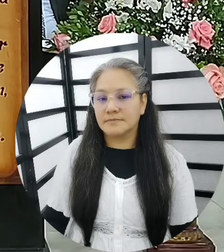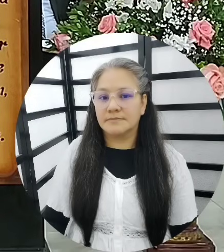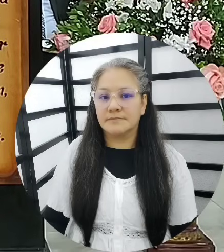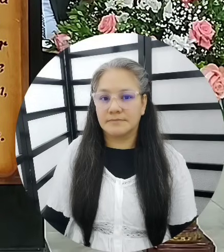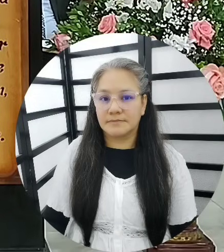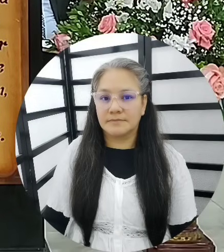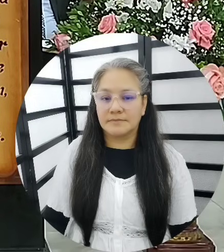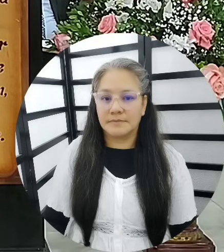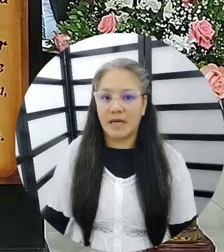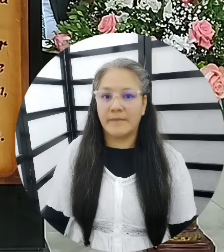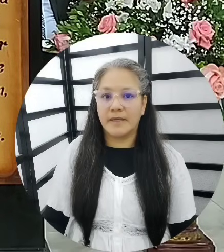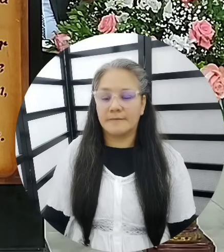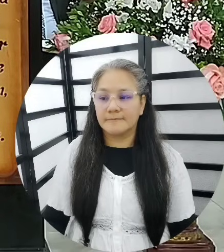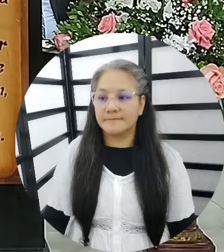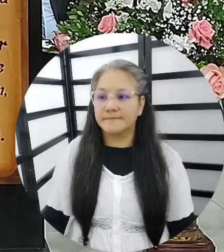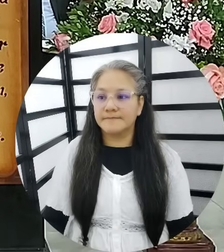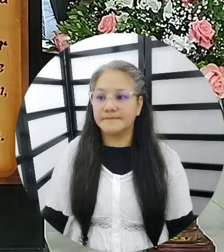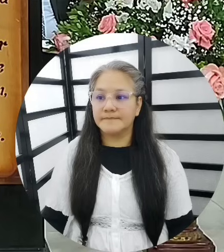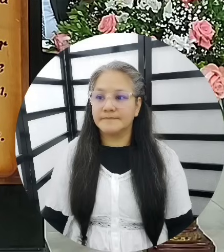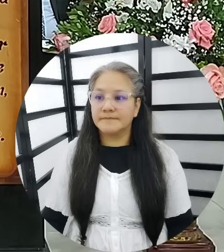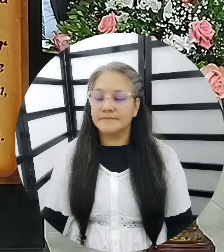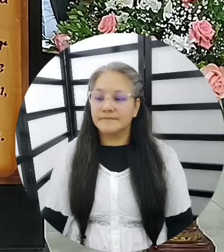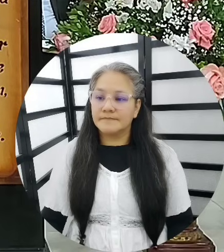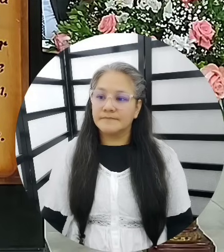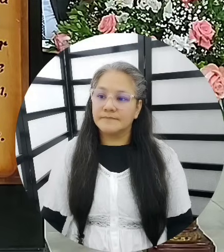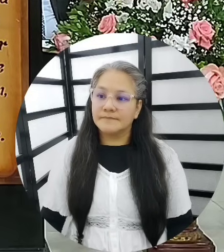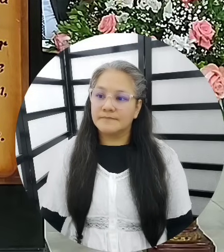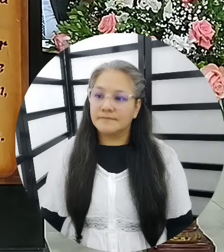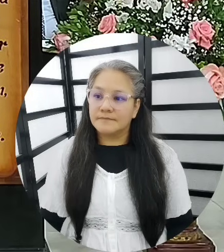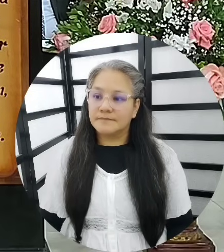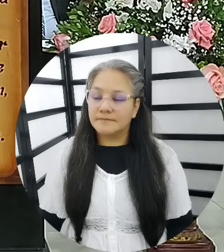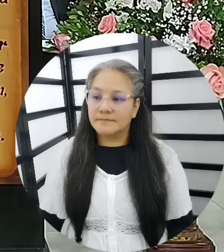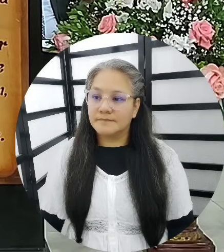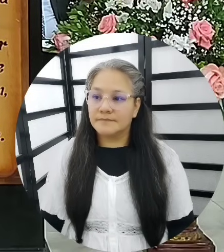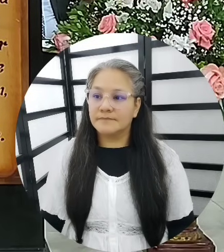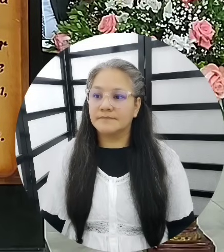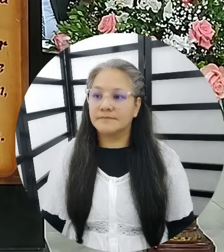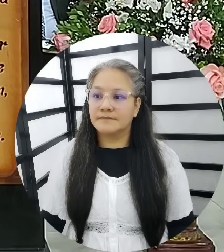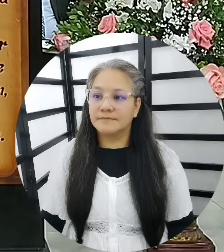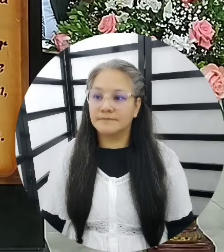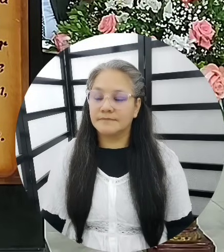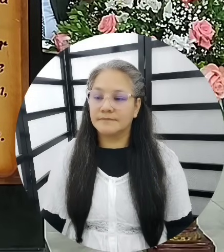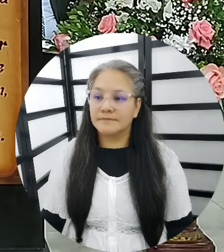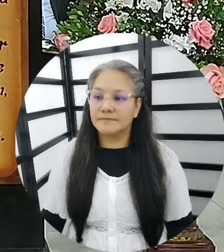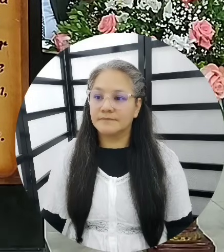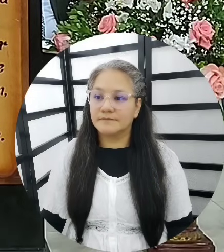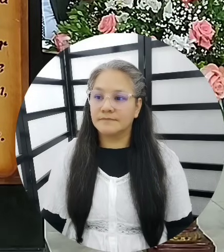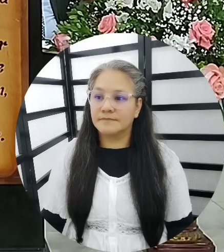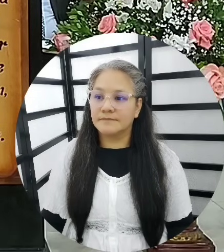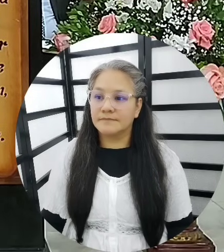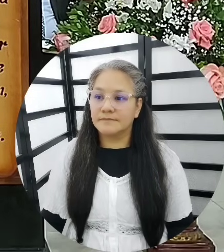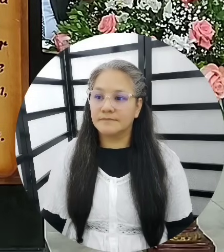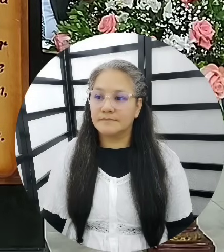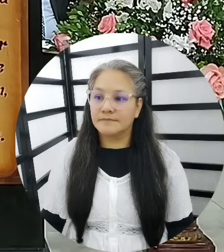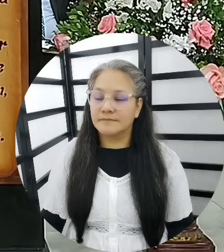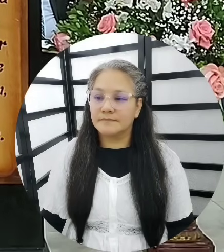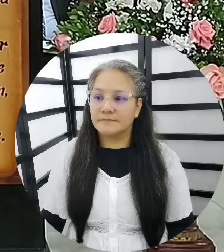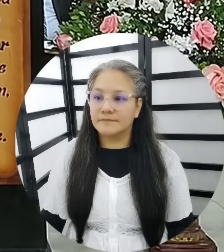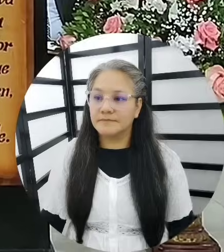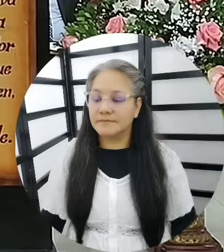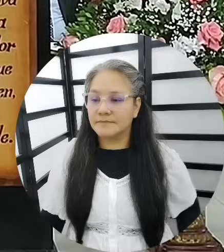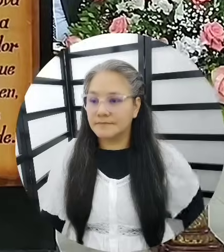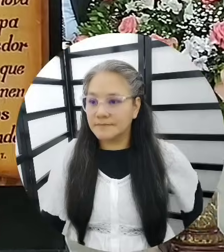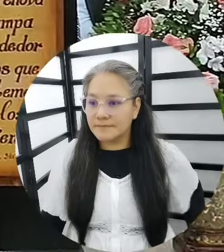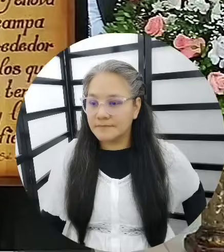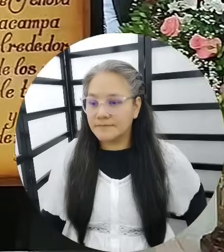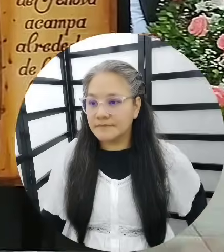Espíritu, practicando la palabra de Dios y haciendo la obra del Señor. Mire, yo a